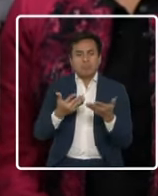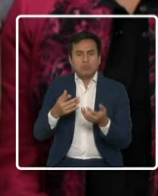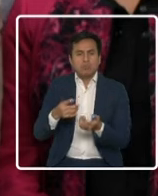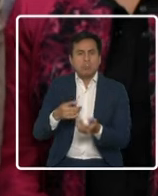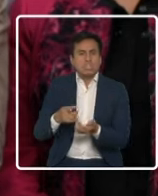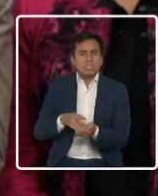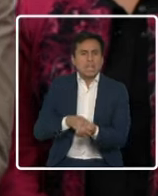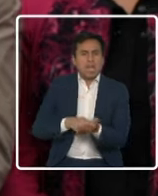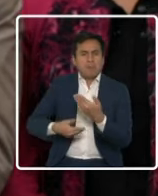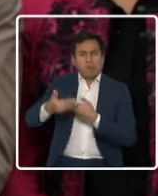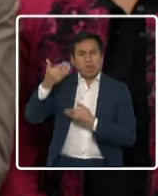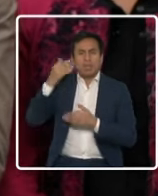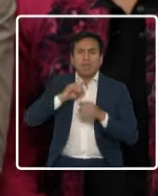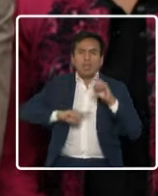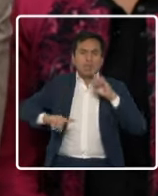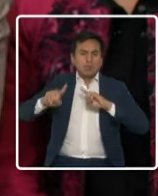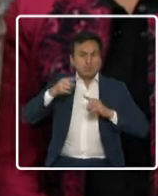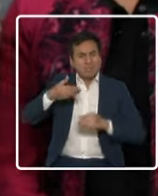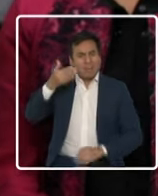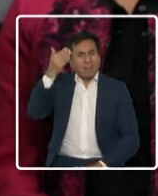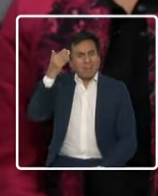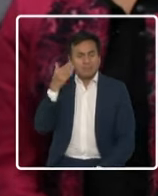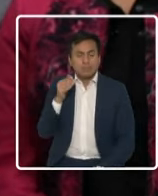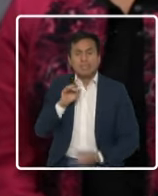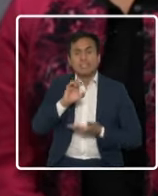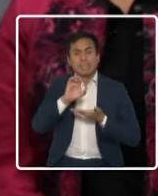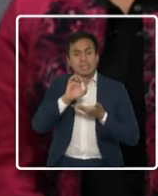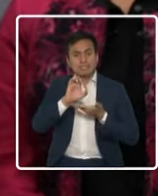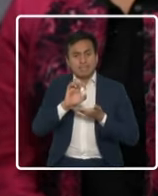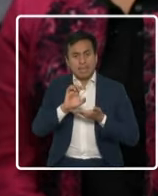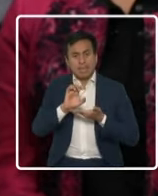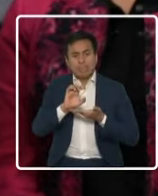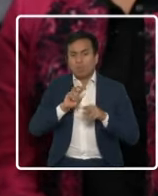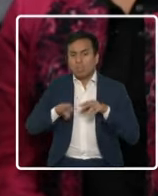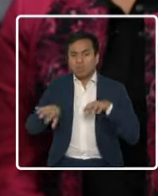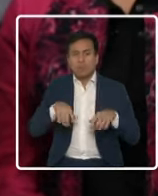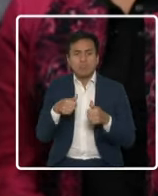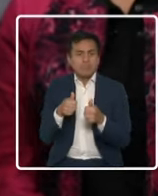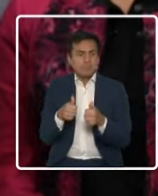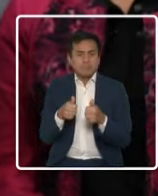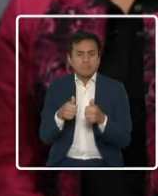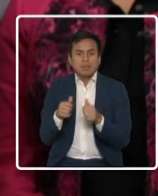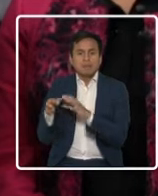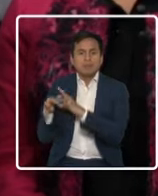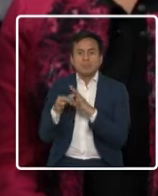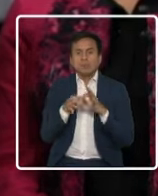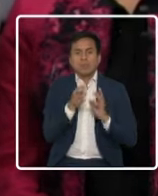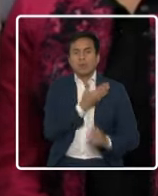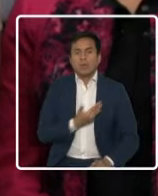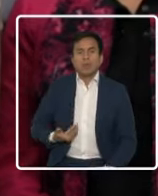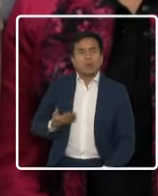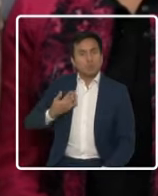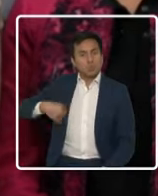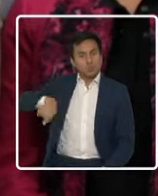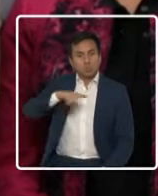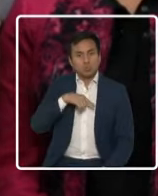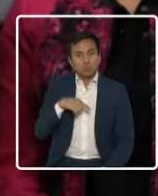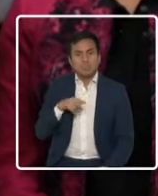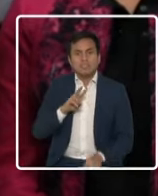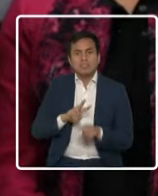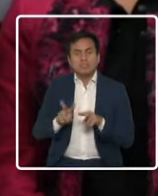primera parte de la intervención se le pudo preguntar respecto de esa declaración del fiscal Barros, porque ahora el fiscal Barros dice